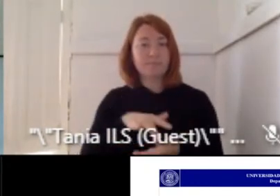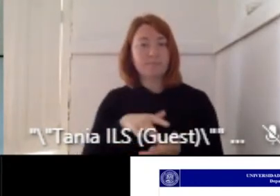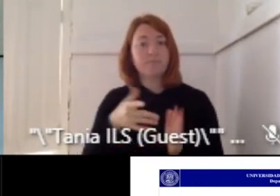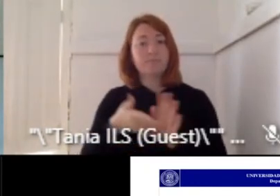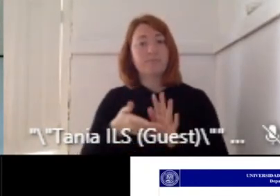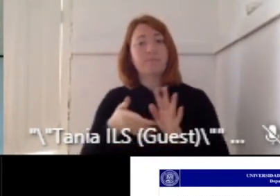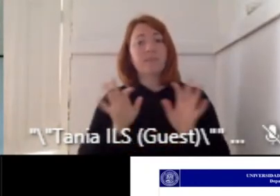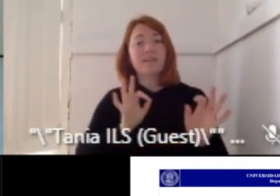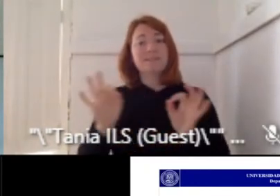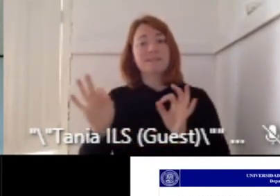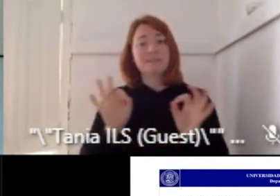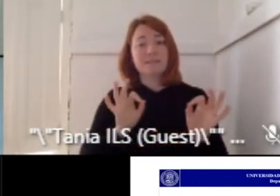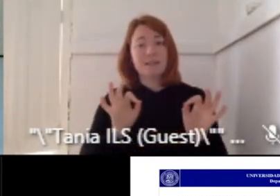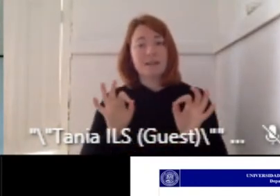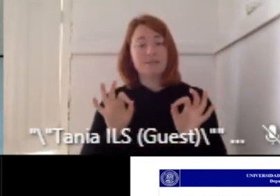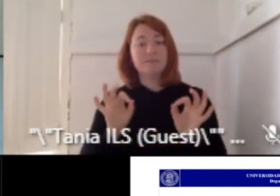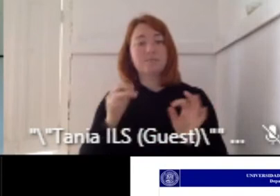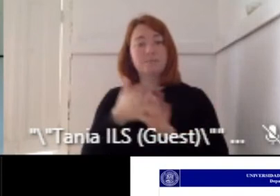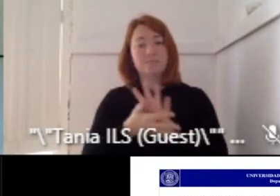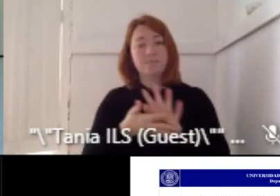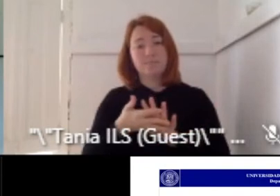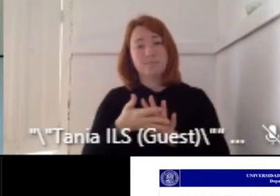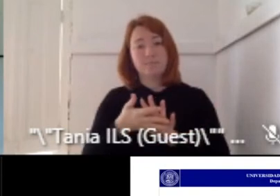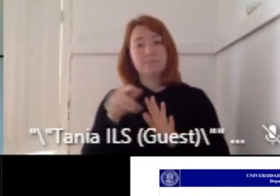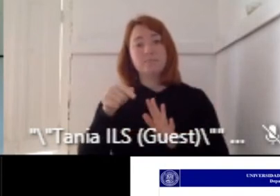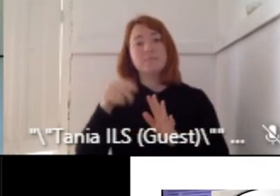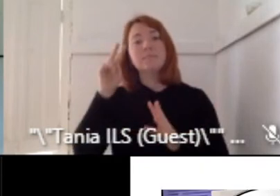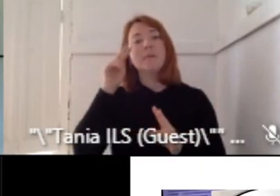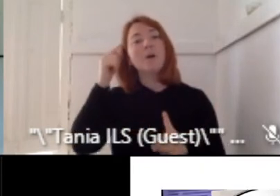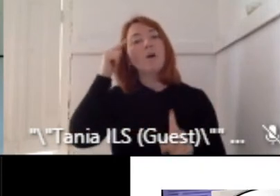para hablar y visibilizar a estas mujeres sabias.